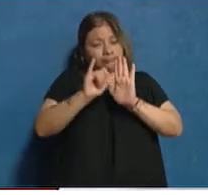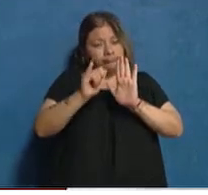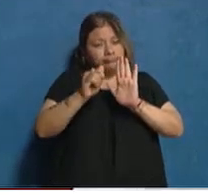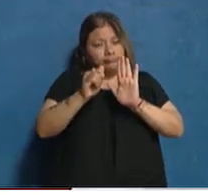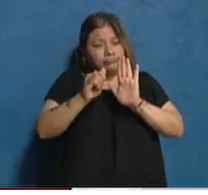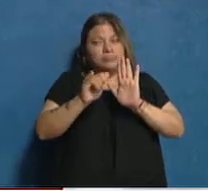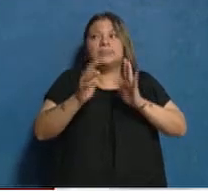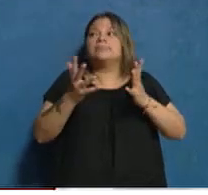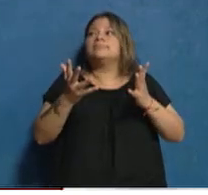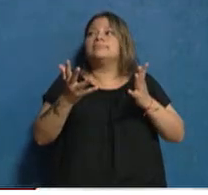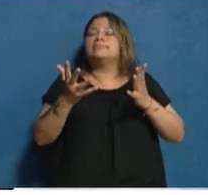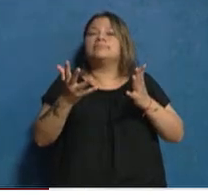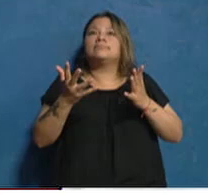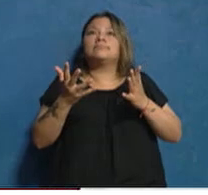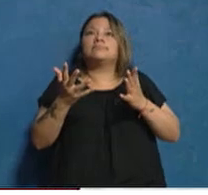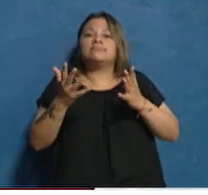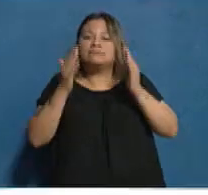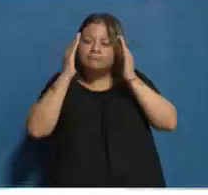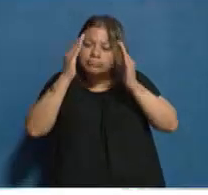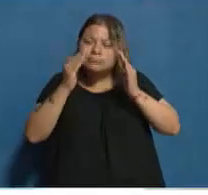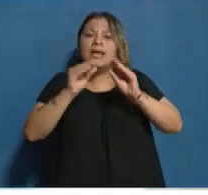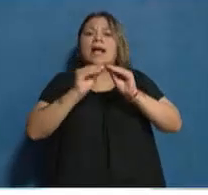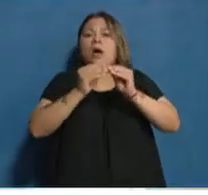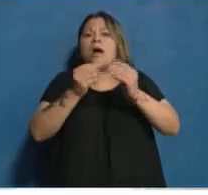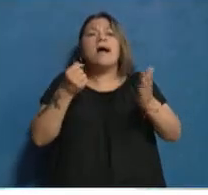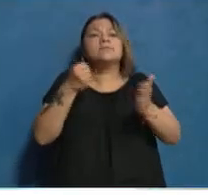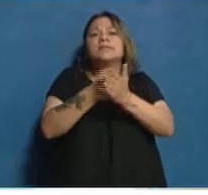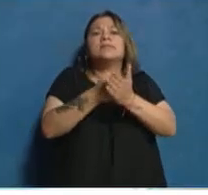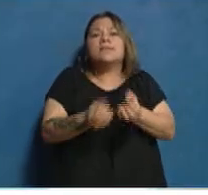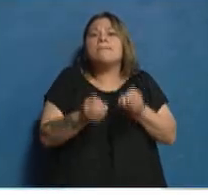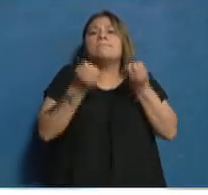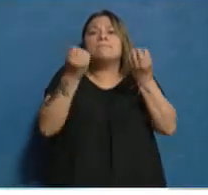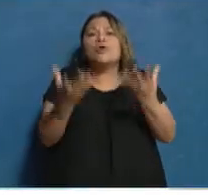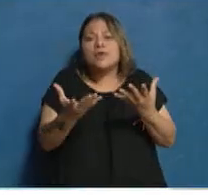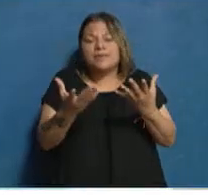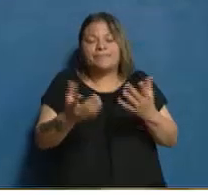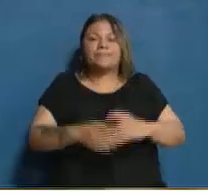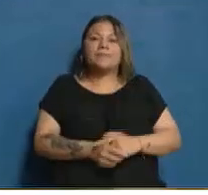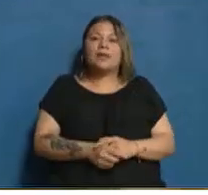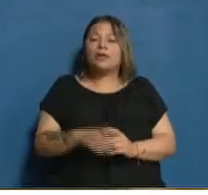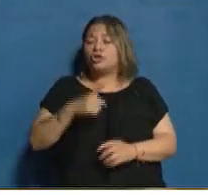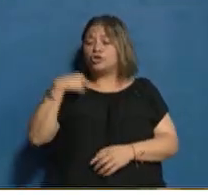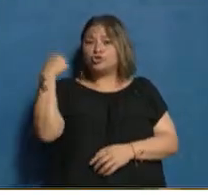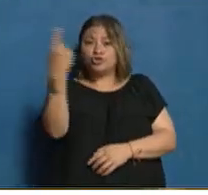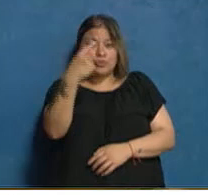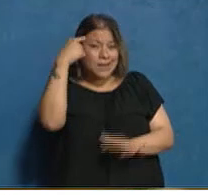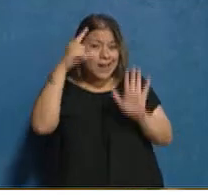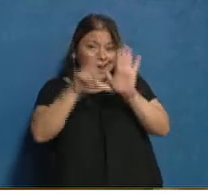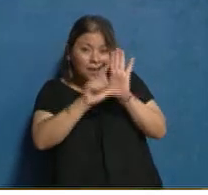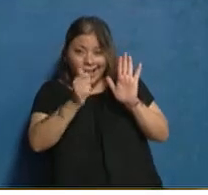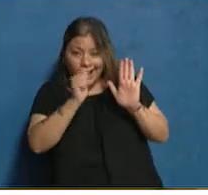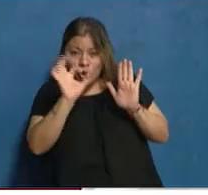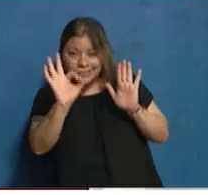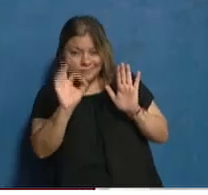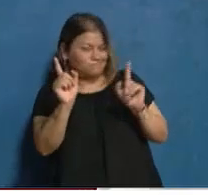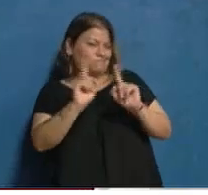o que trabaje sobre las causas que producen la siniestralidad vial. Creemos que esta ley no es el caso. Es